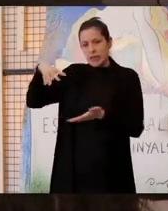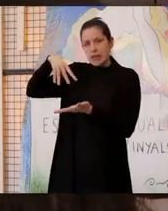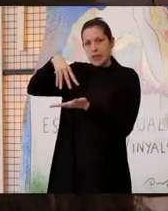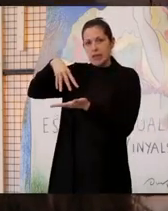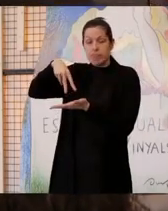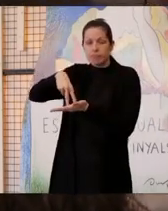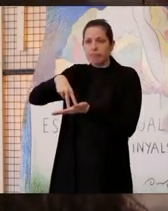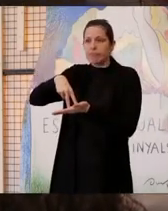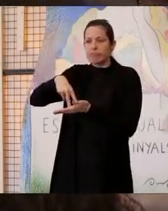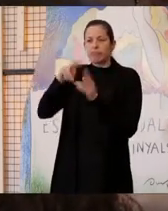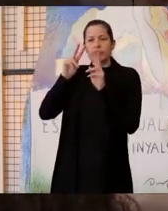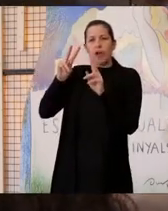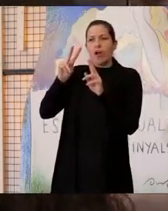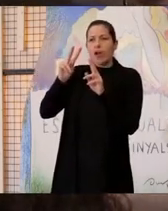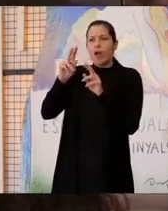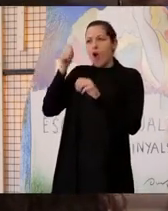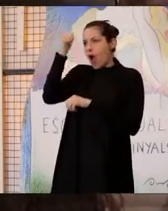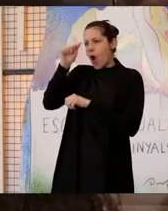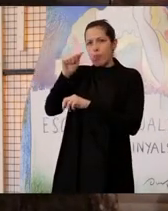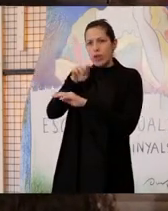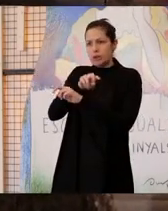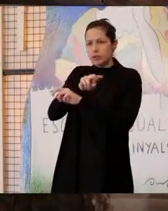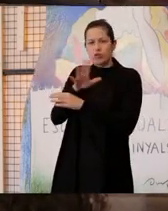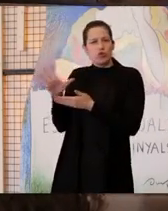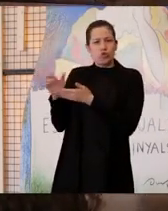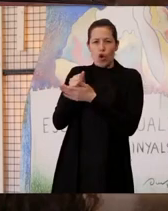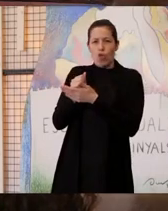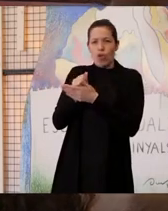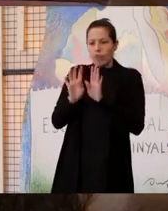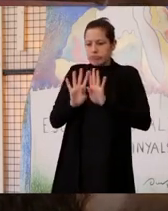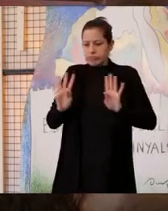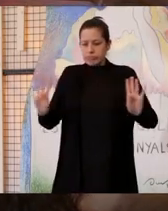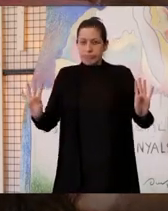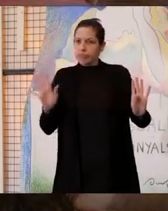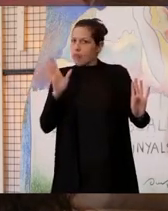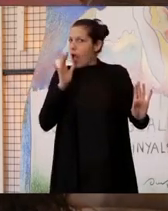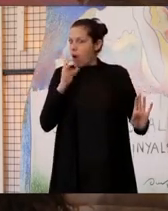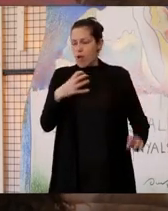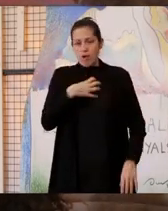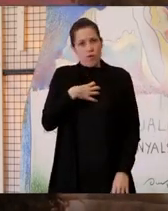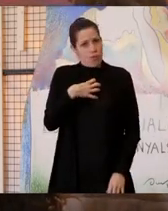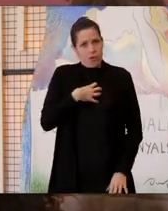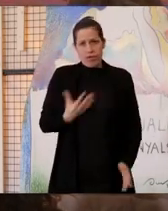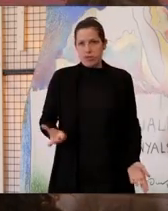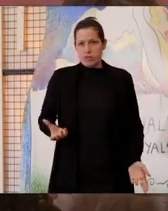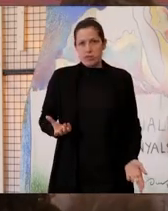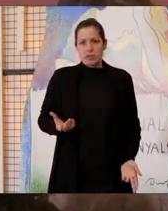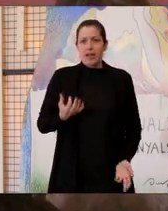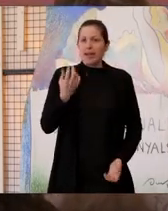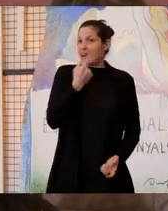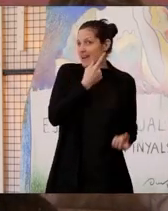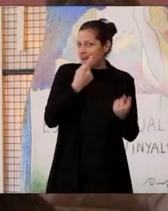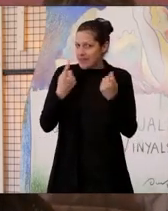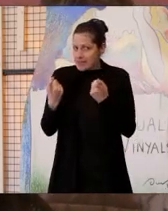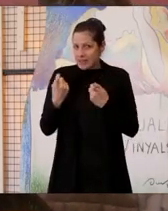Japón en el siglo XIX eran unos hombres disfrazados de chicas pero en fin ahora no se puede tú necesitas que el 50% sean